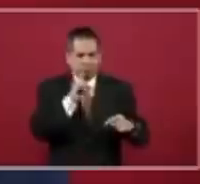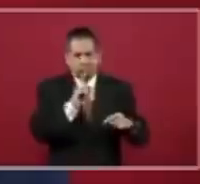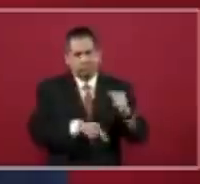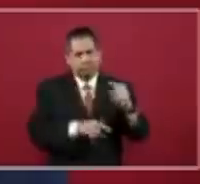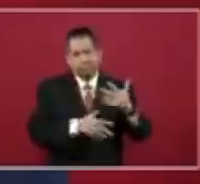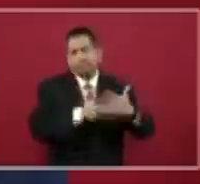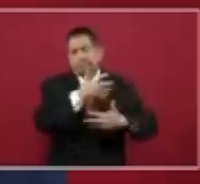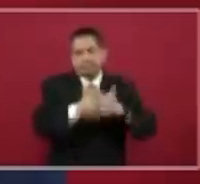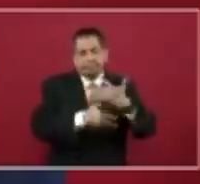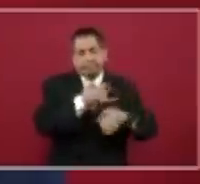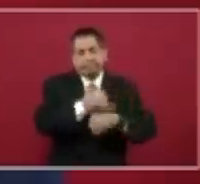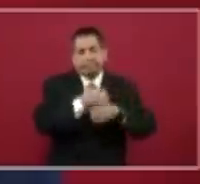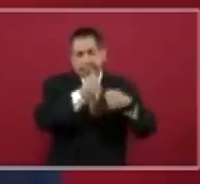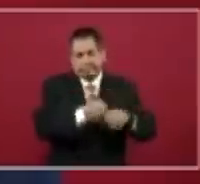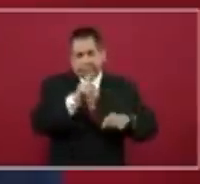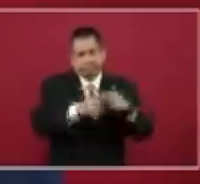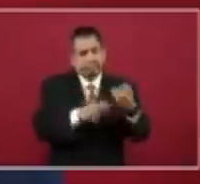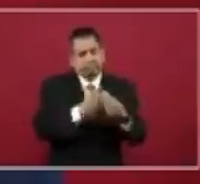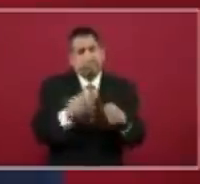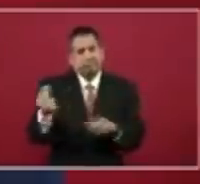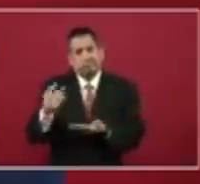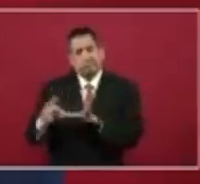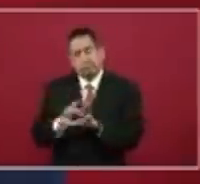grave problema de la inseguridad y de la violencia.